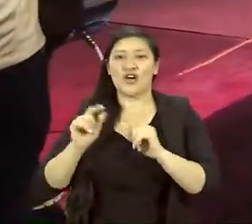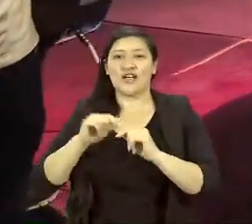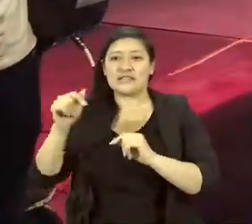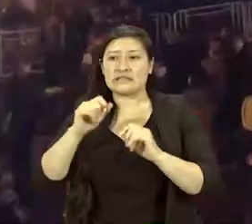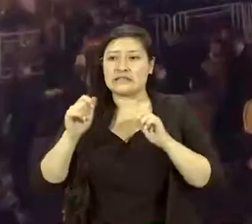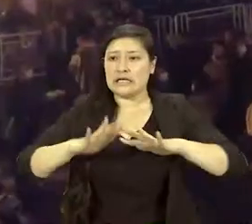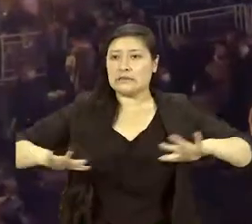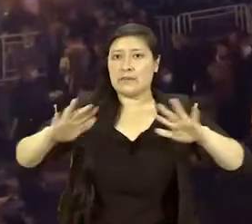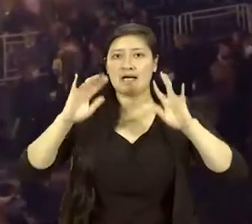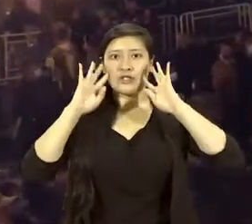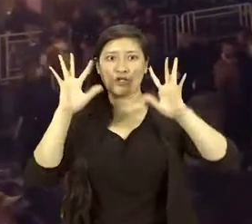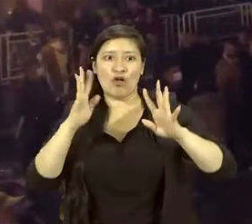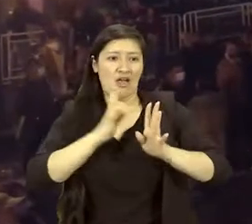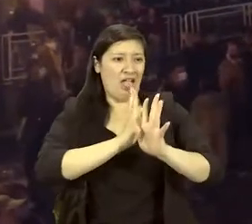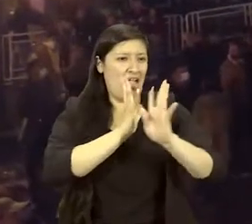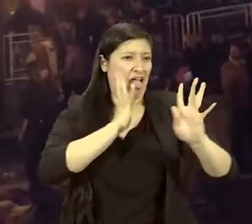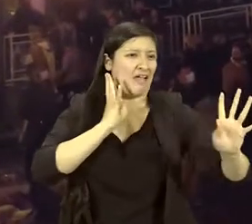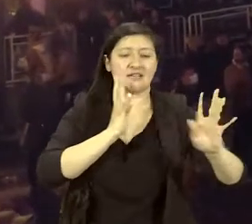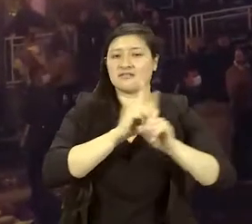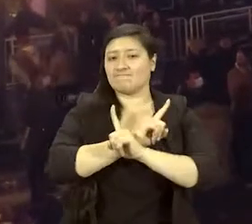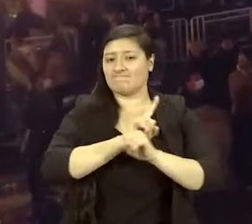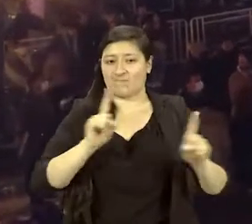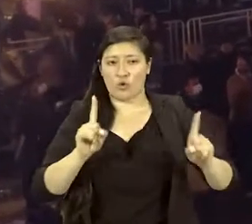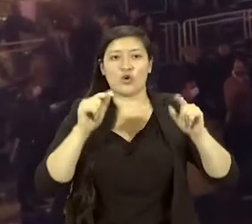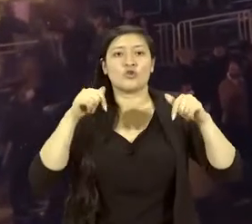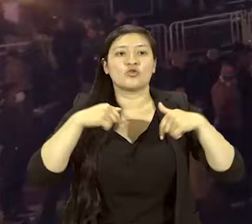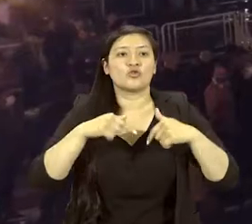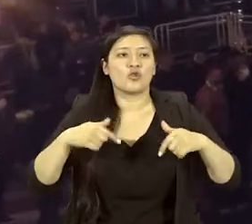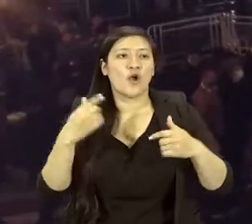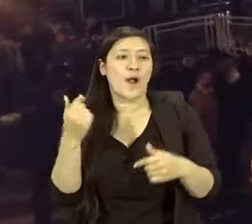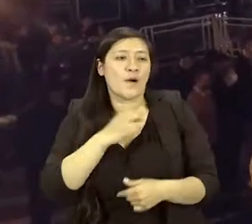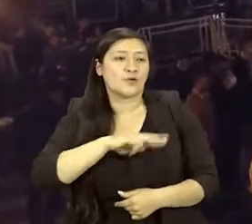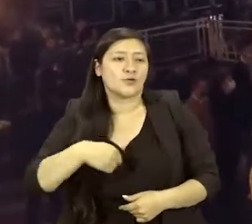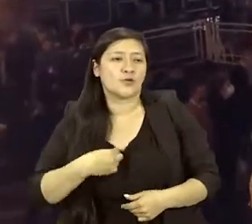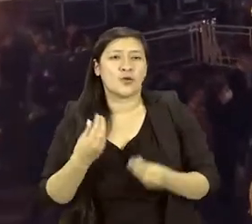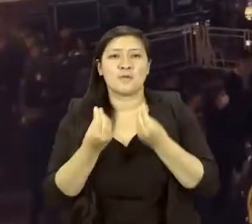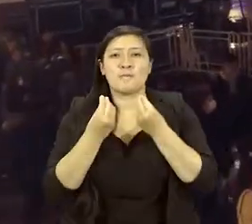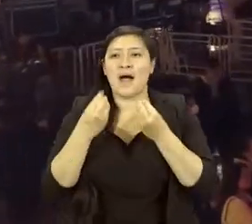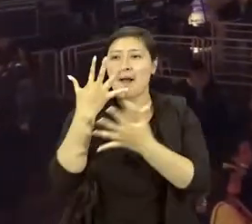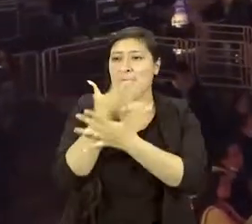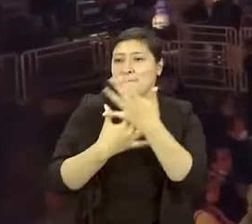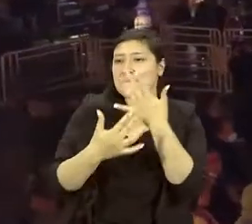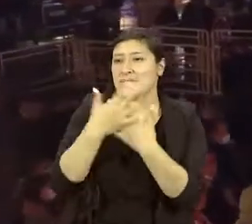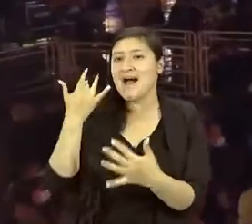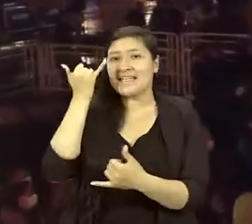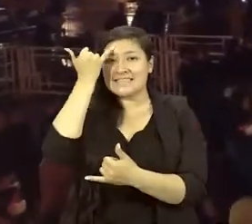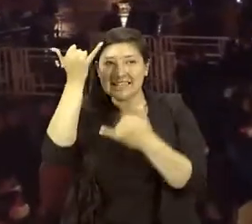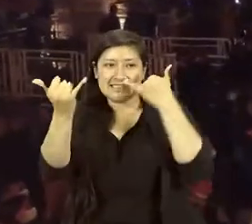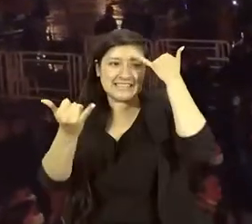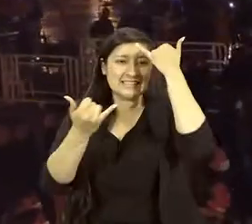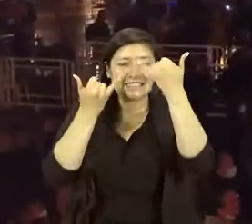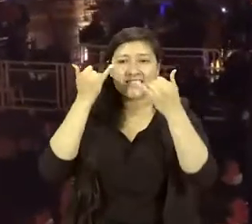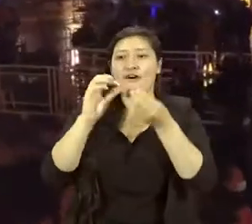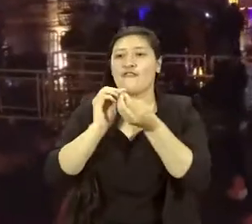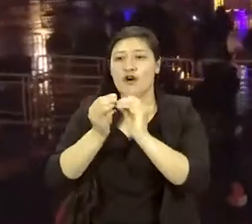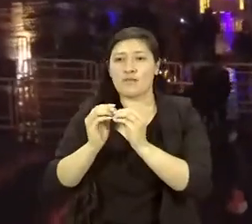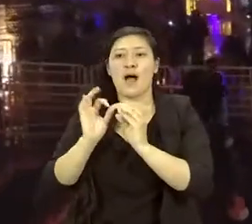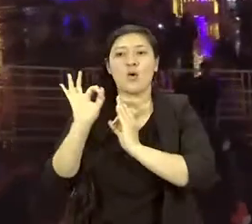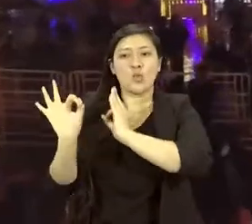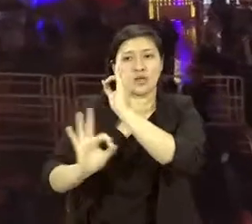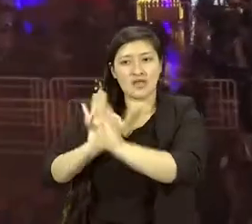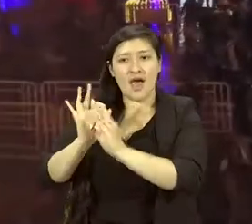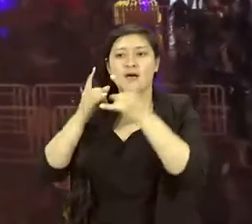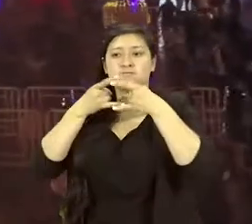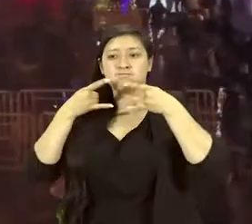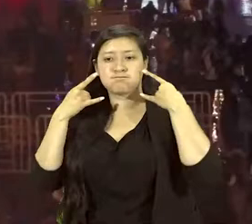identidad a nuestra región, y es que está elaborada 100% por las manos creativas de los artesanos,